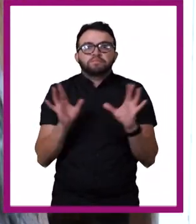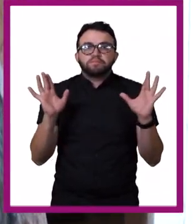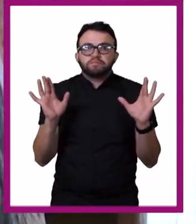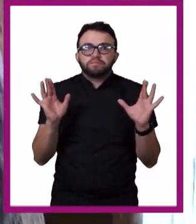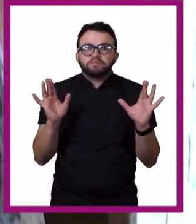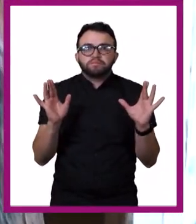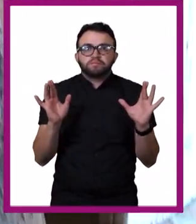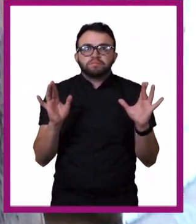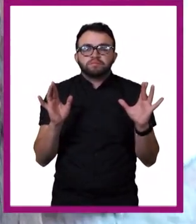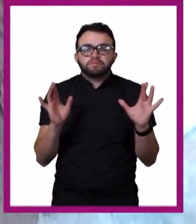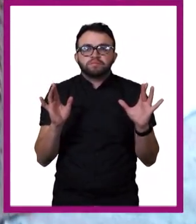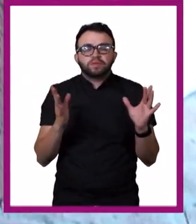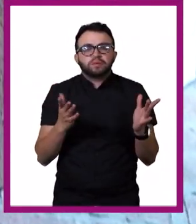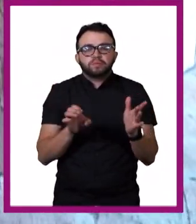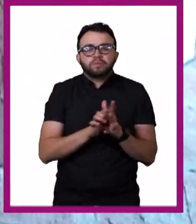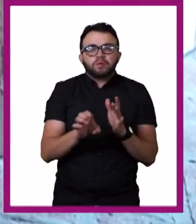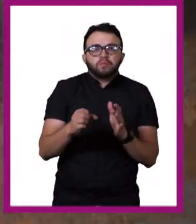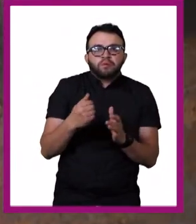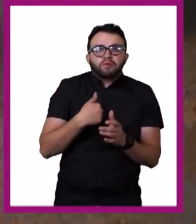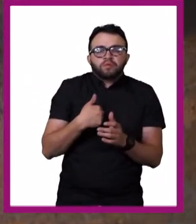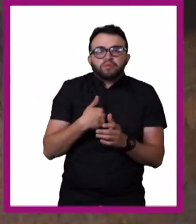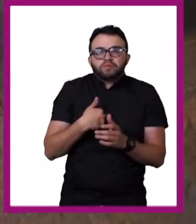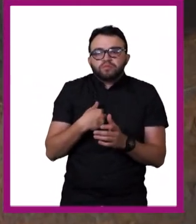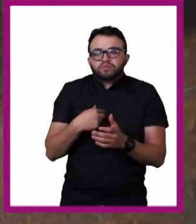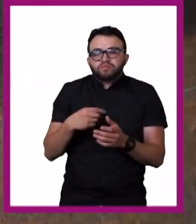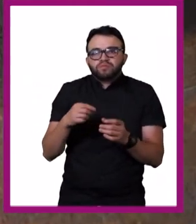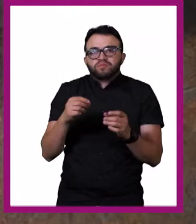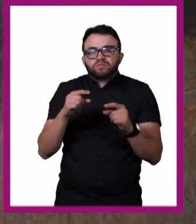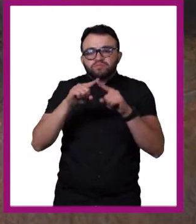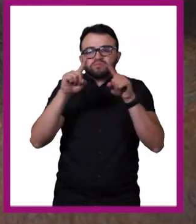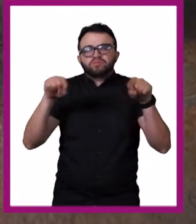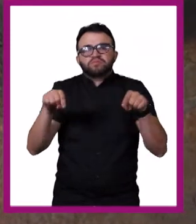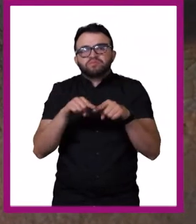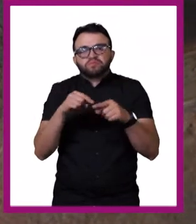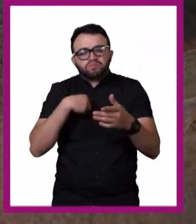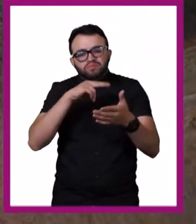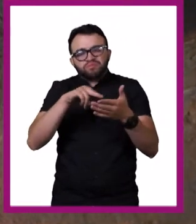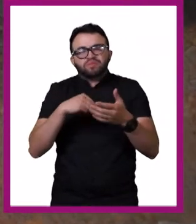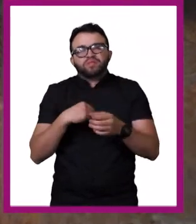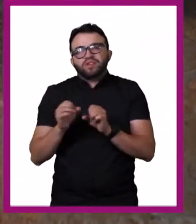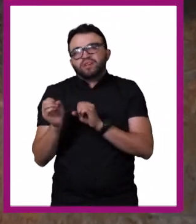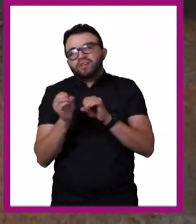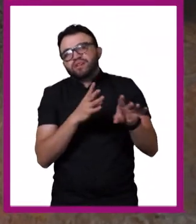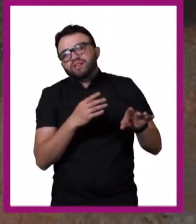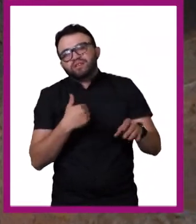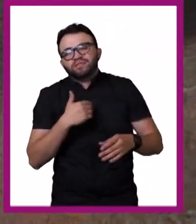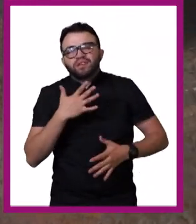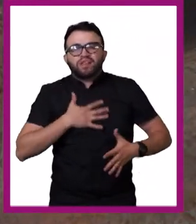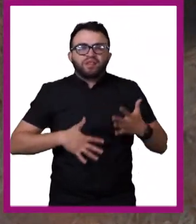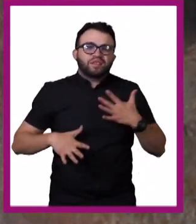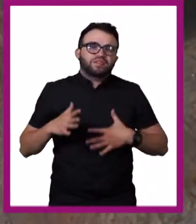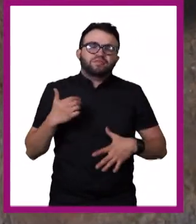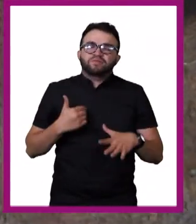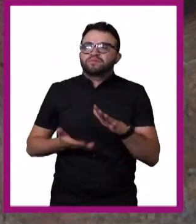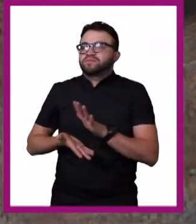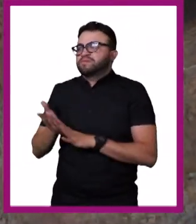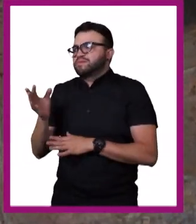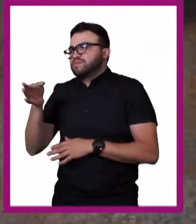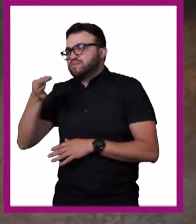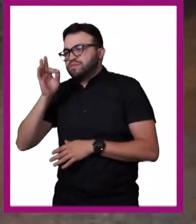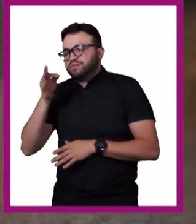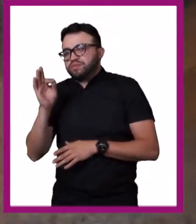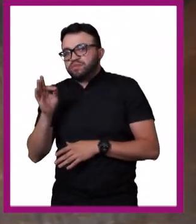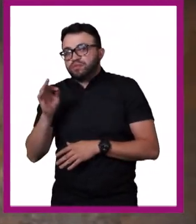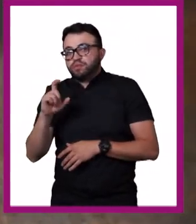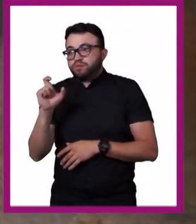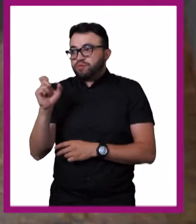repente uno deja el cuadro porque ya está uno cansado de trabajar o lo que sea, se va uno a tomar el café y cuando